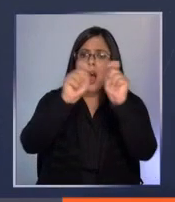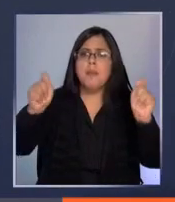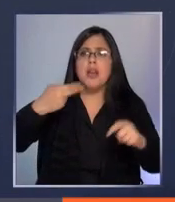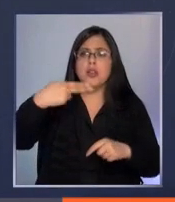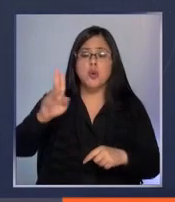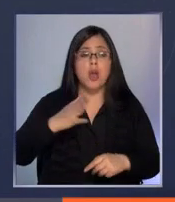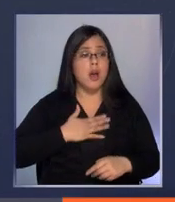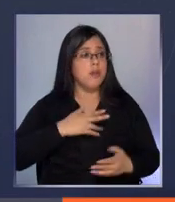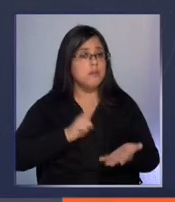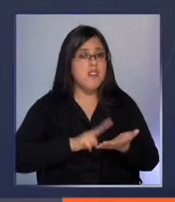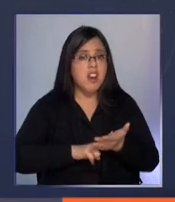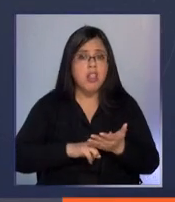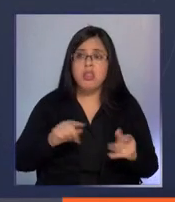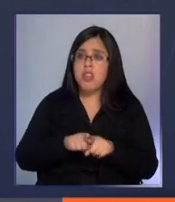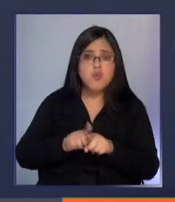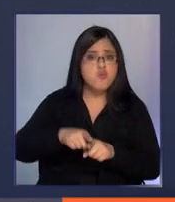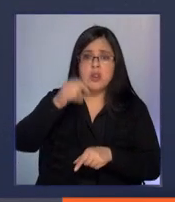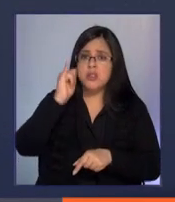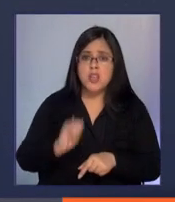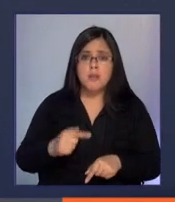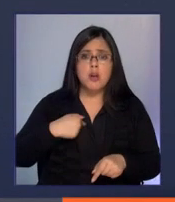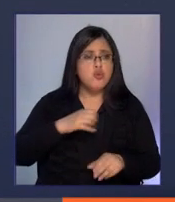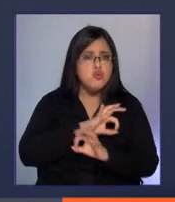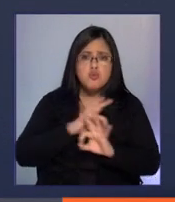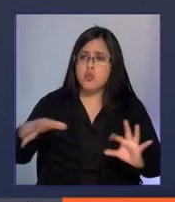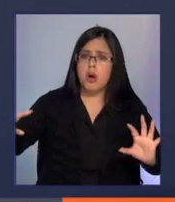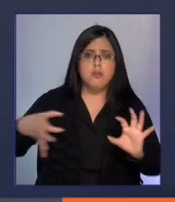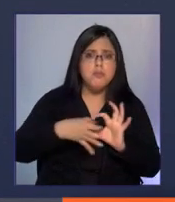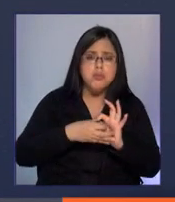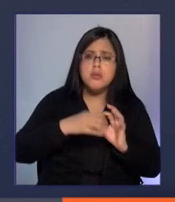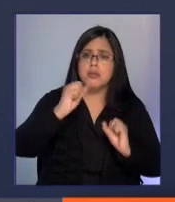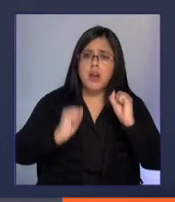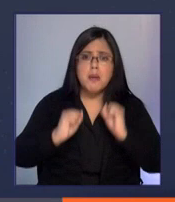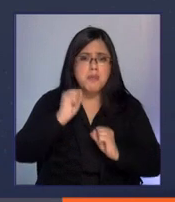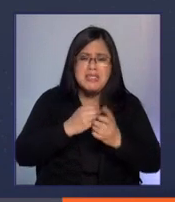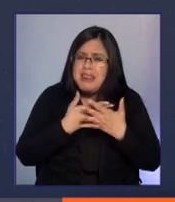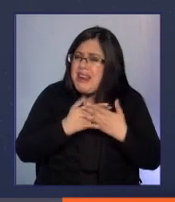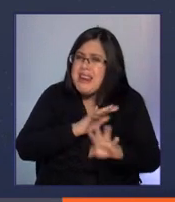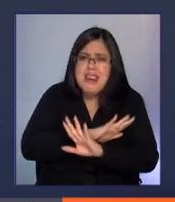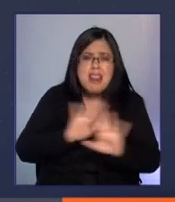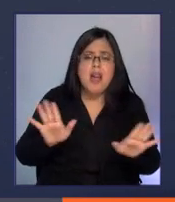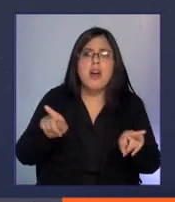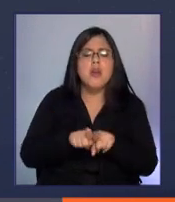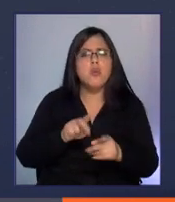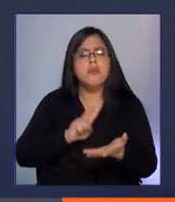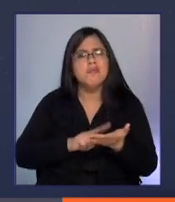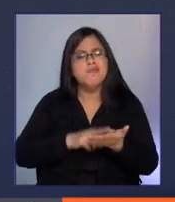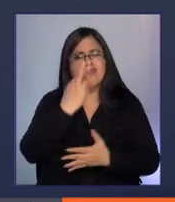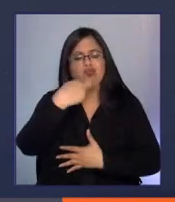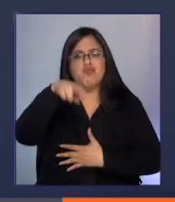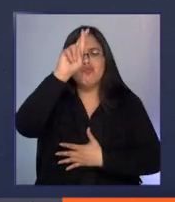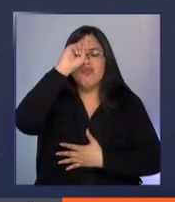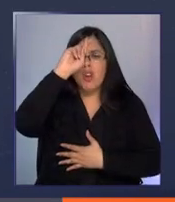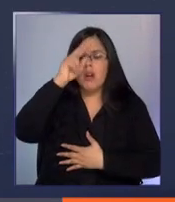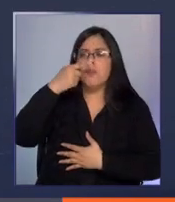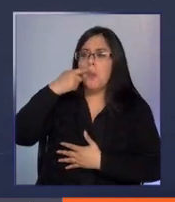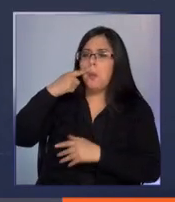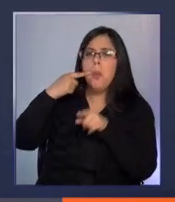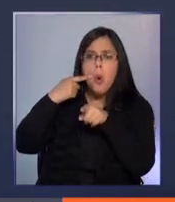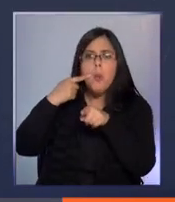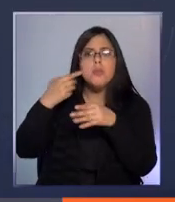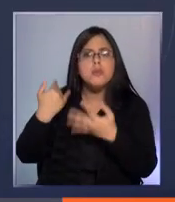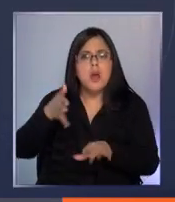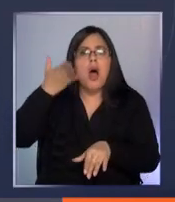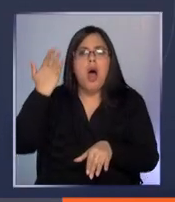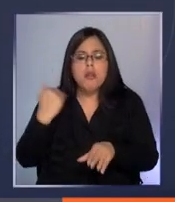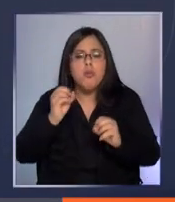de siempre. Yo no he tenido nunca vínculos con OAS ni con ninguna otra empresa. Y la verdad es que me parece tan extraño que él, después de haber tenido